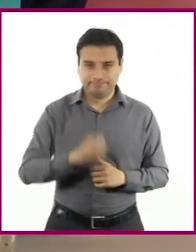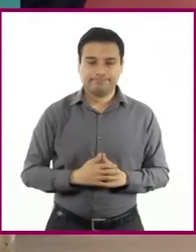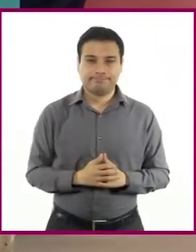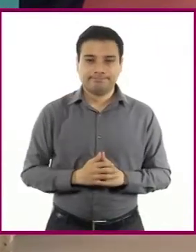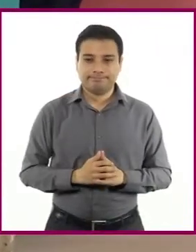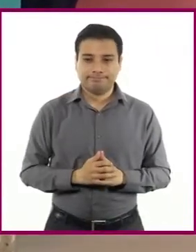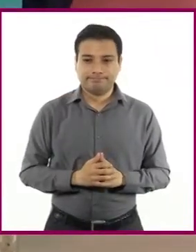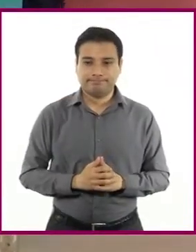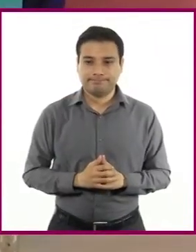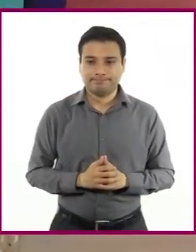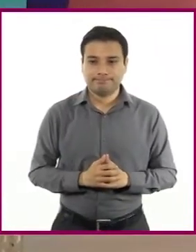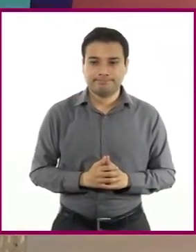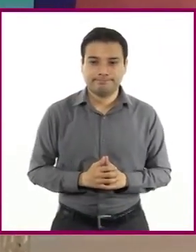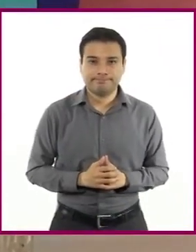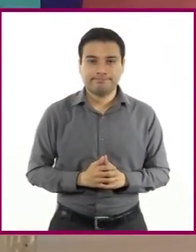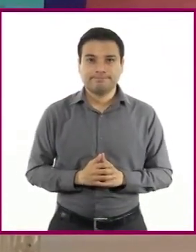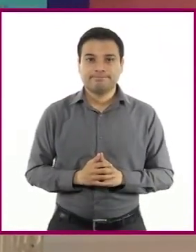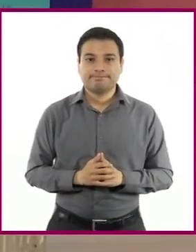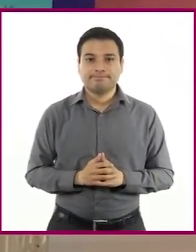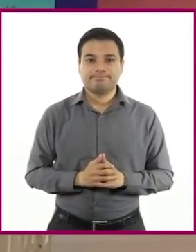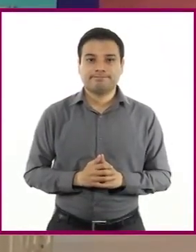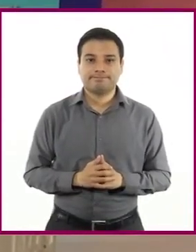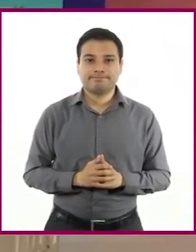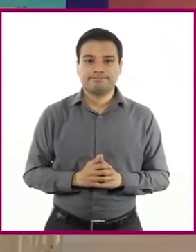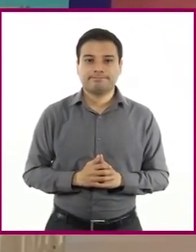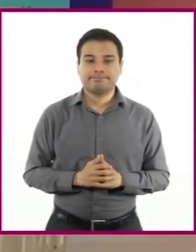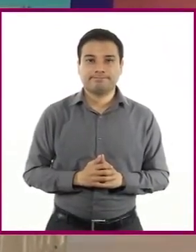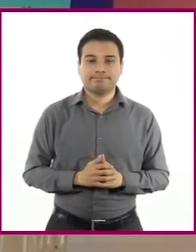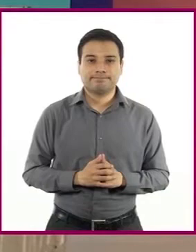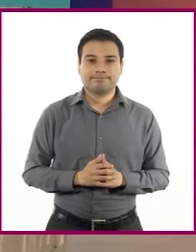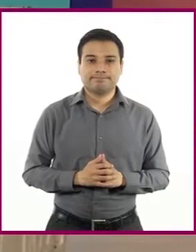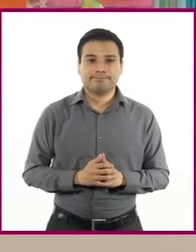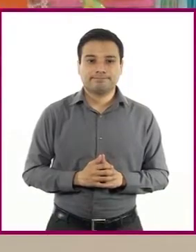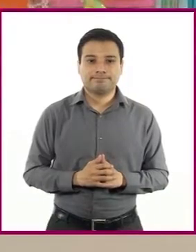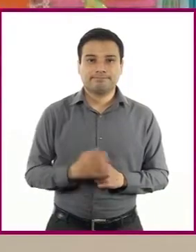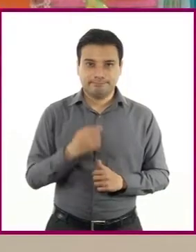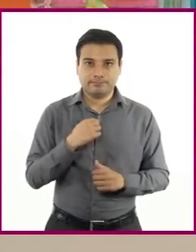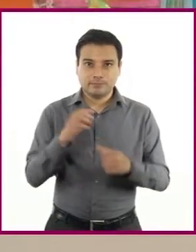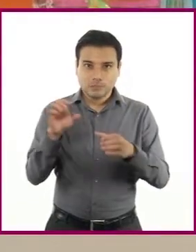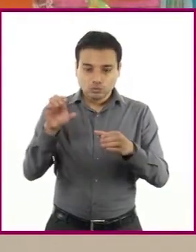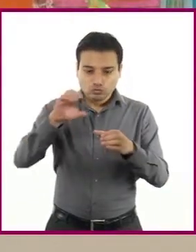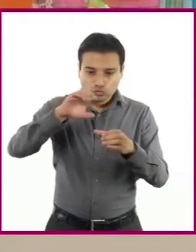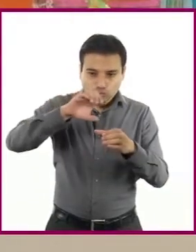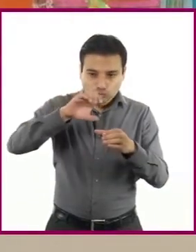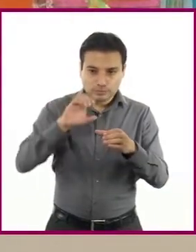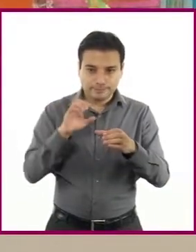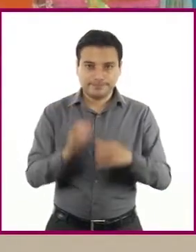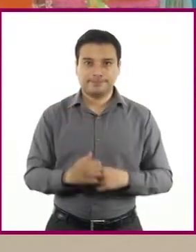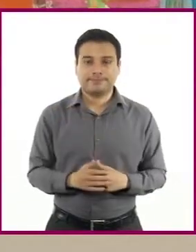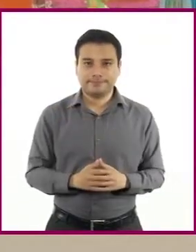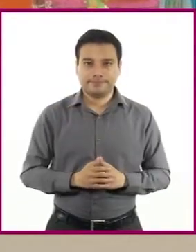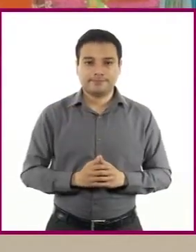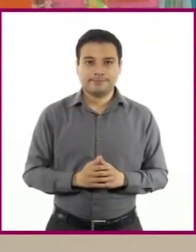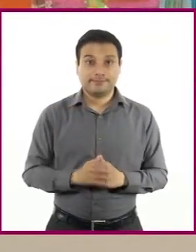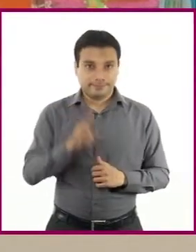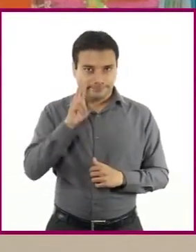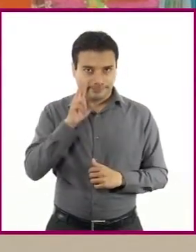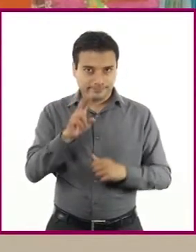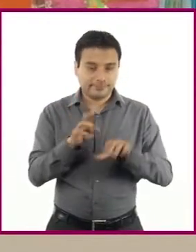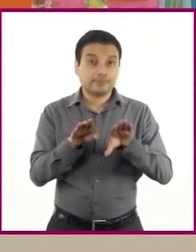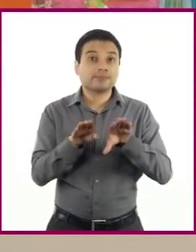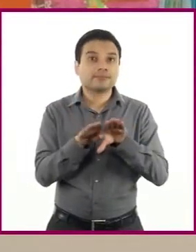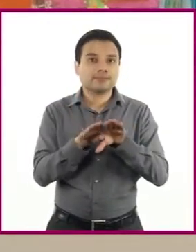Tenemos aquí ya el sulfato disuelto. Lo vamos a colocar en el vaso de precipitados. Observen el color.